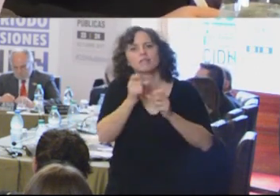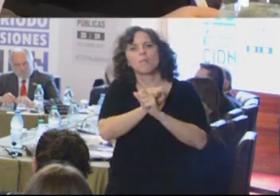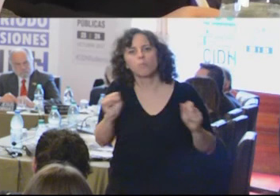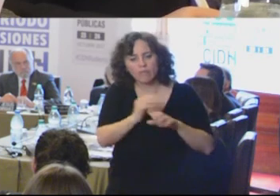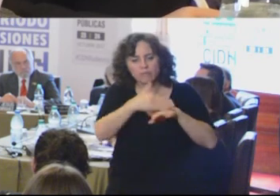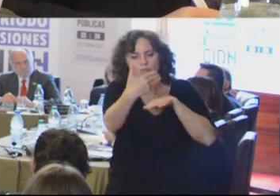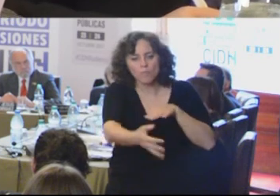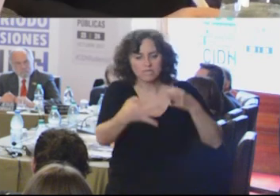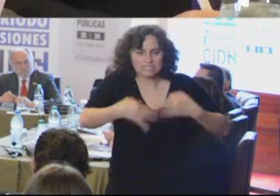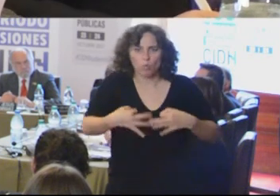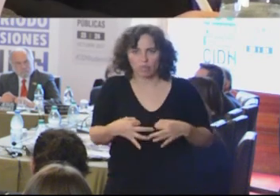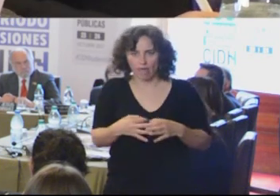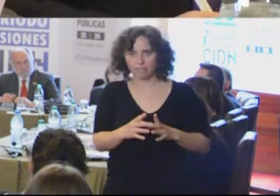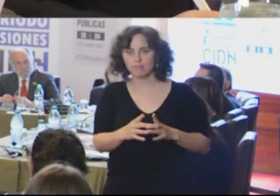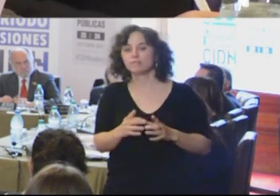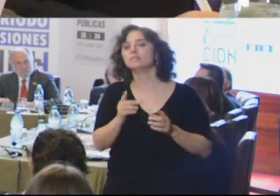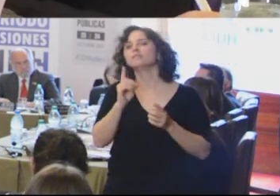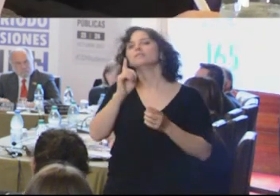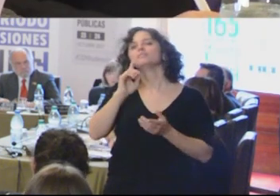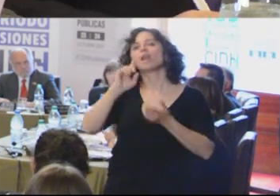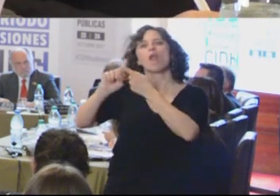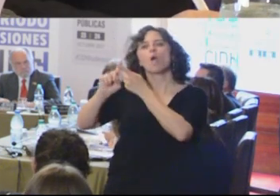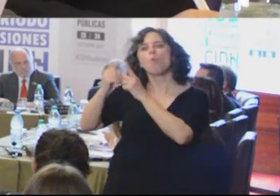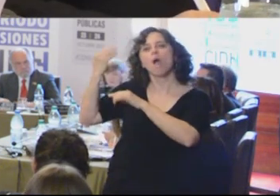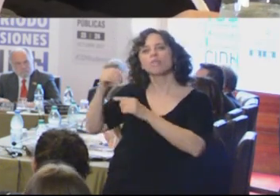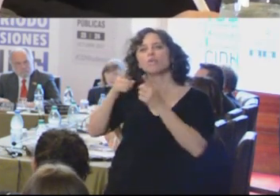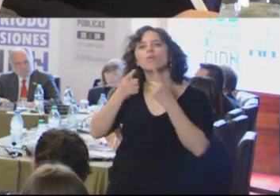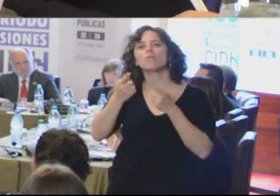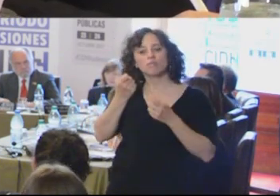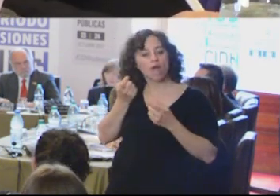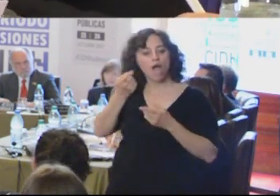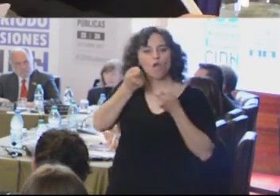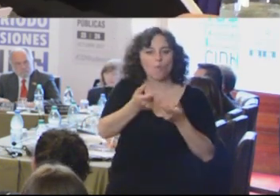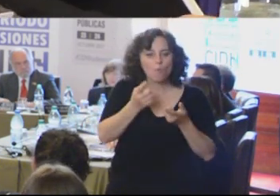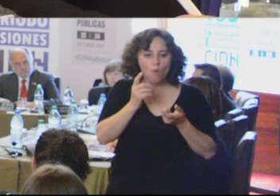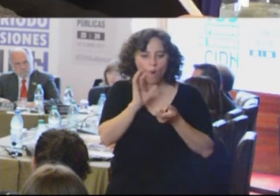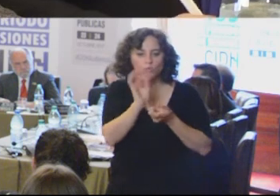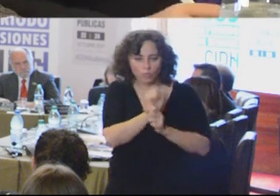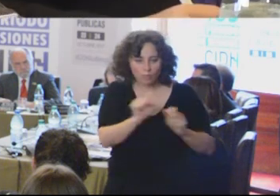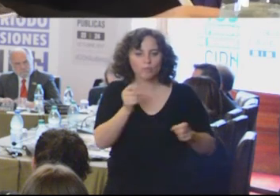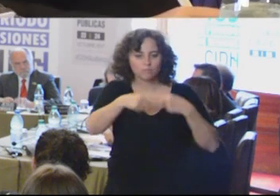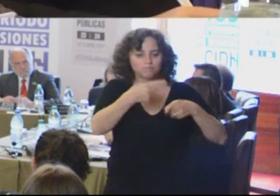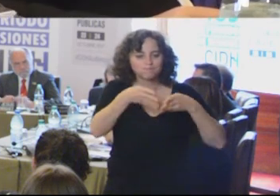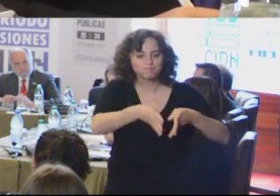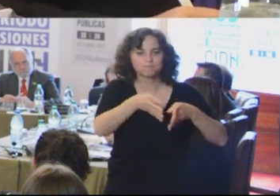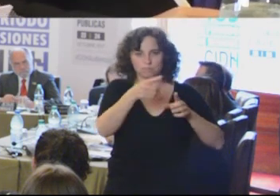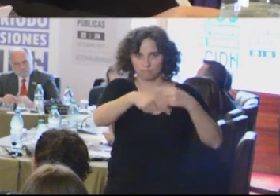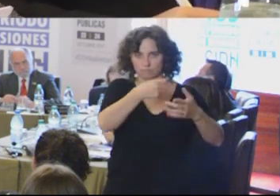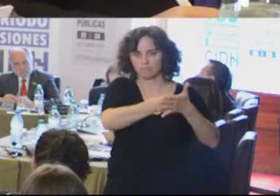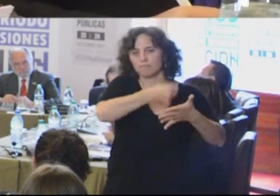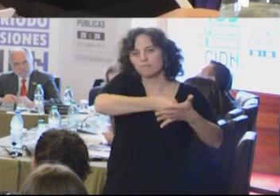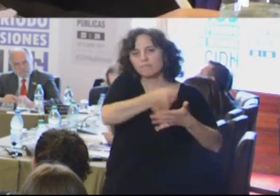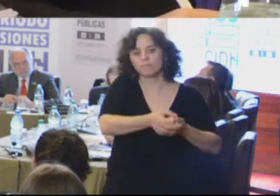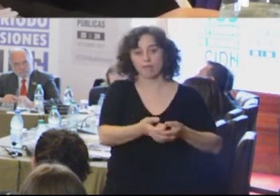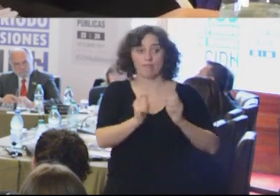el acuerdo final impone retos trascendentales a la fiscalía en el ejercicio de la acción penal uno capaz de fortalecer